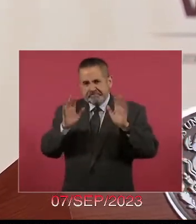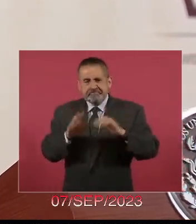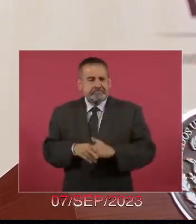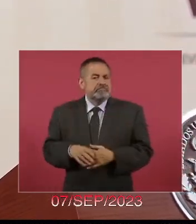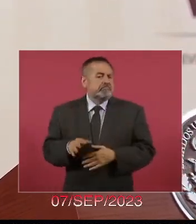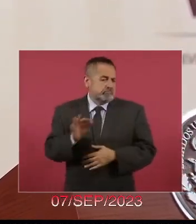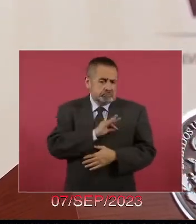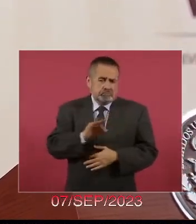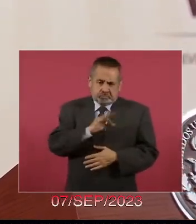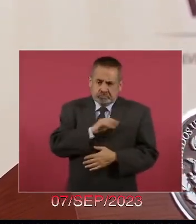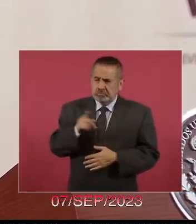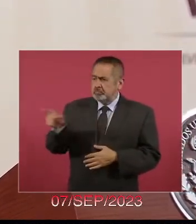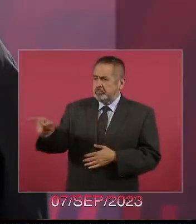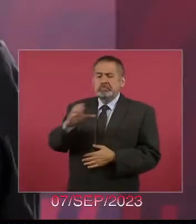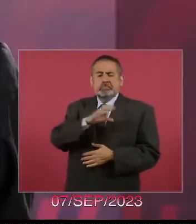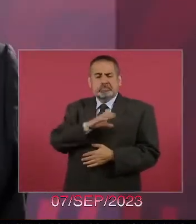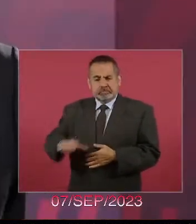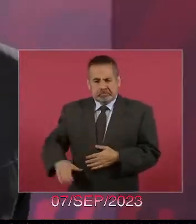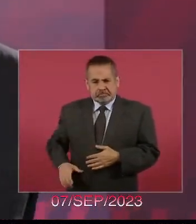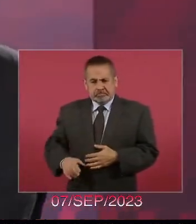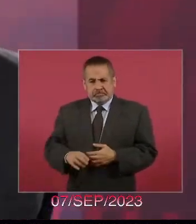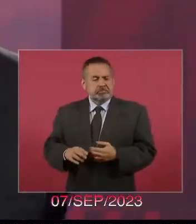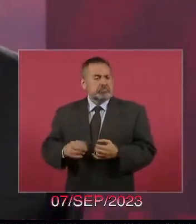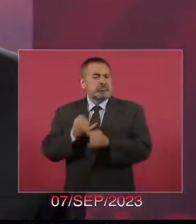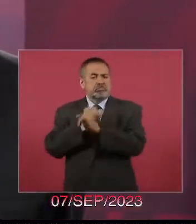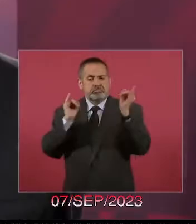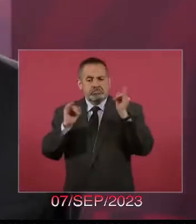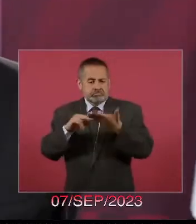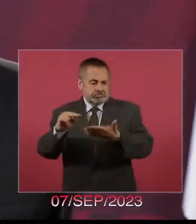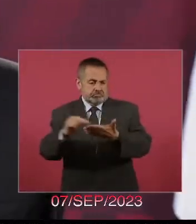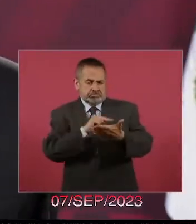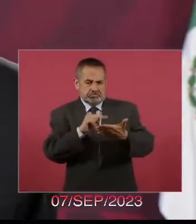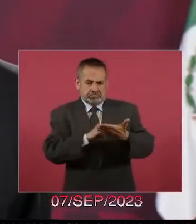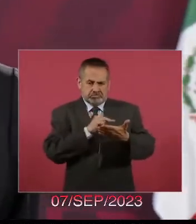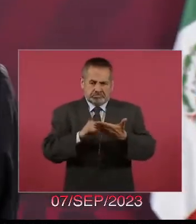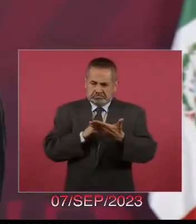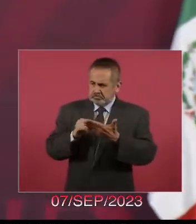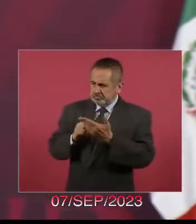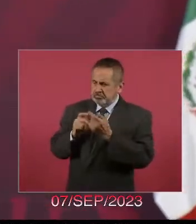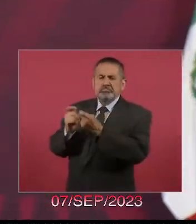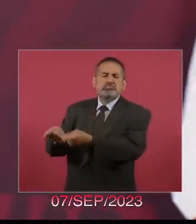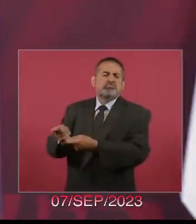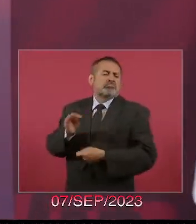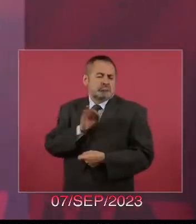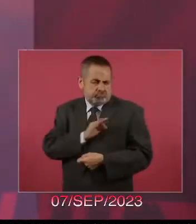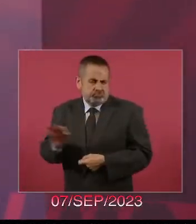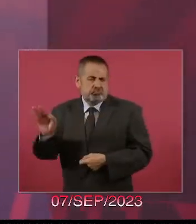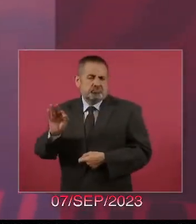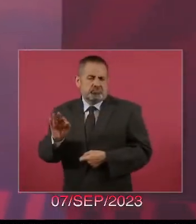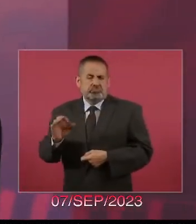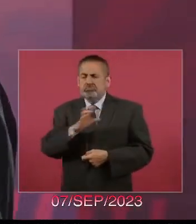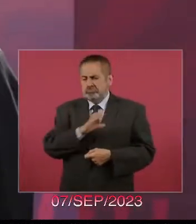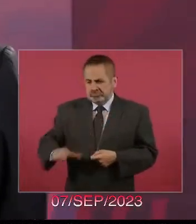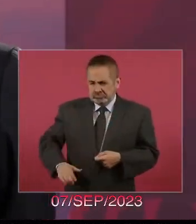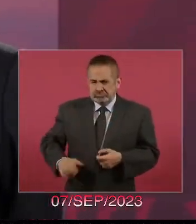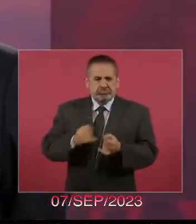hay esa posibilidad, se juntan firmas y hay esa posibilidad.